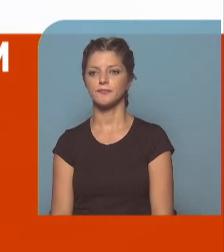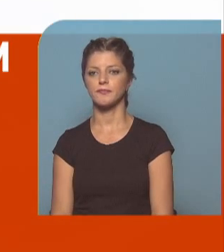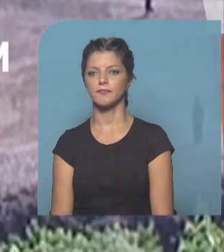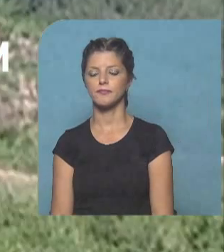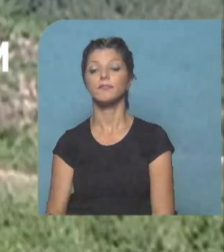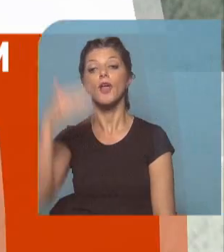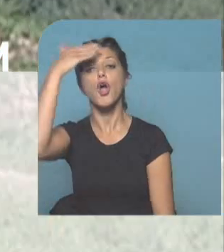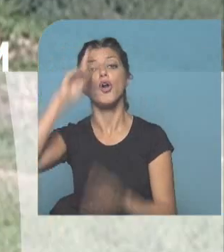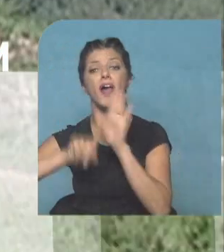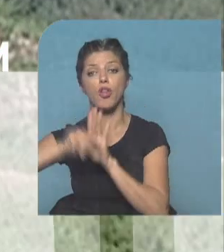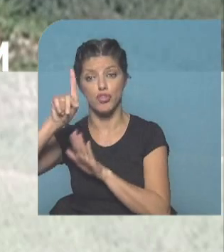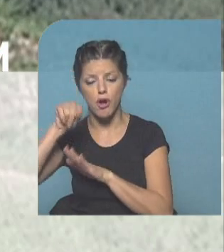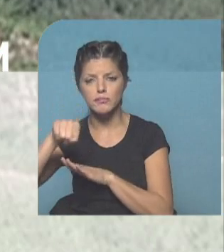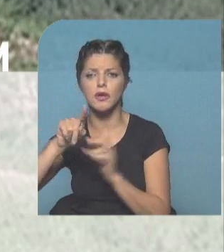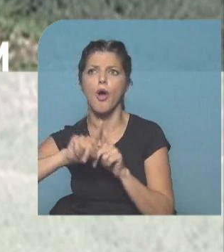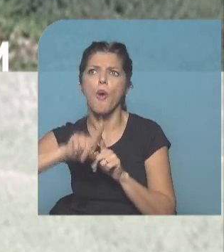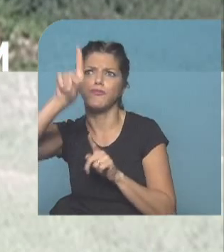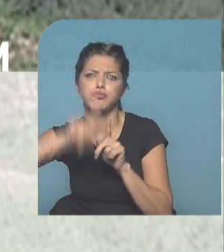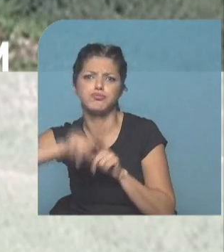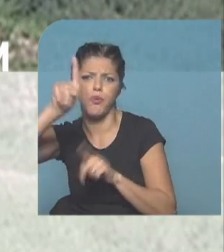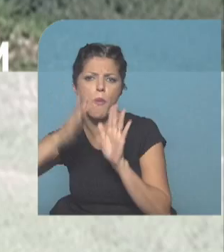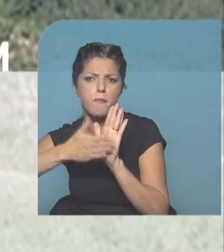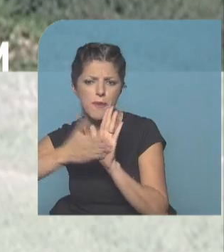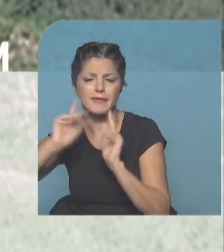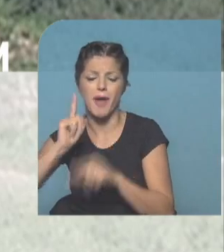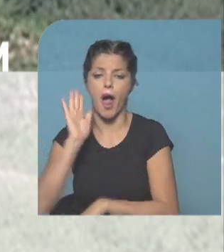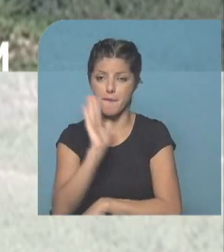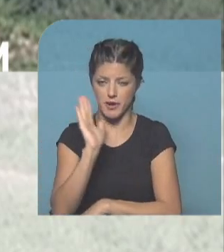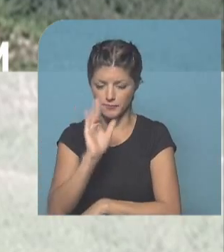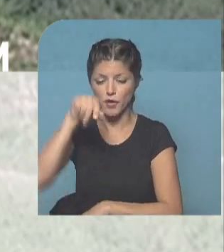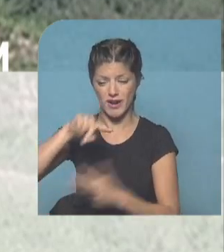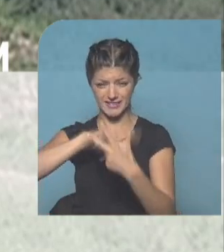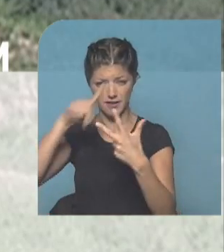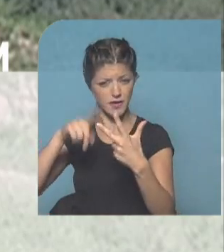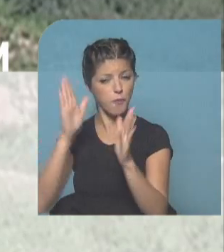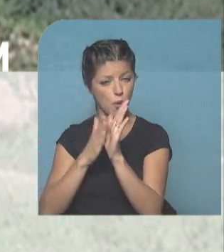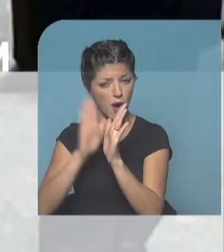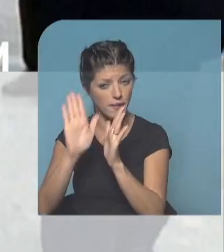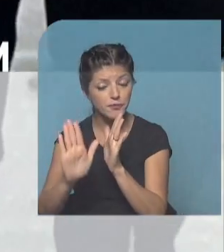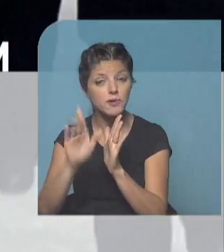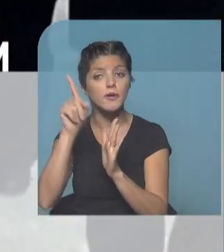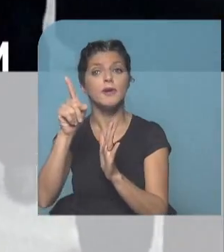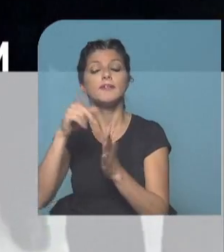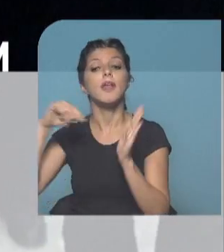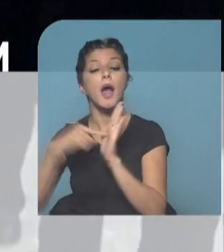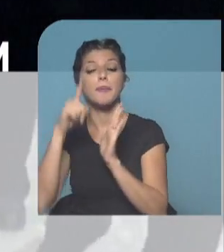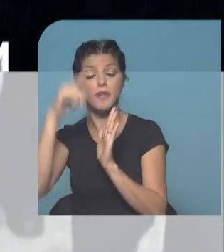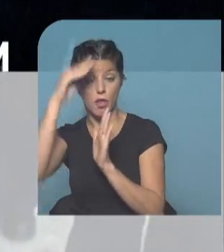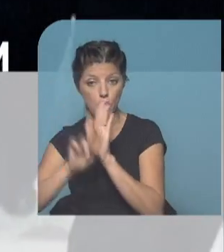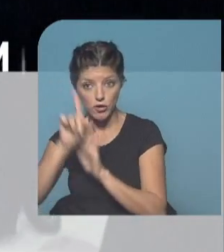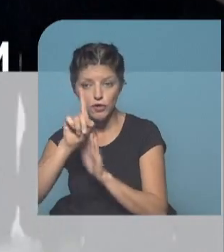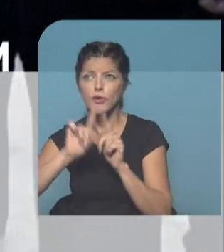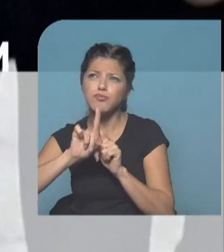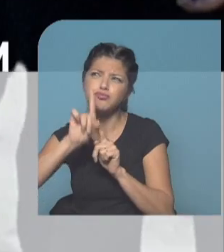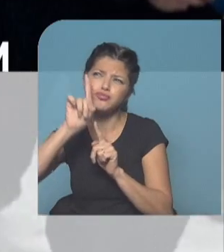Corea del Norte, más misiles y amenazas. En el tercer ensayo de este tipo, Pyongyang disparó un cohete que sobrevoló